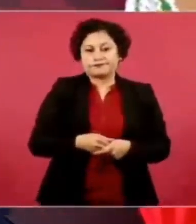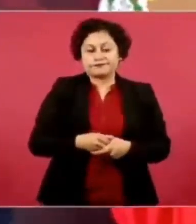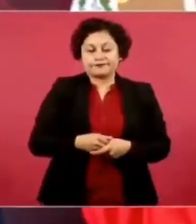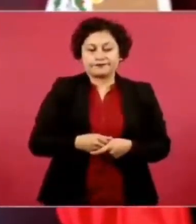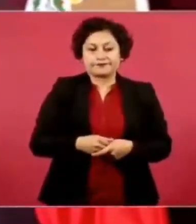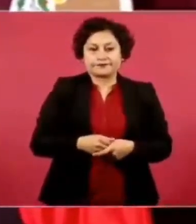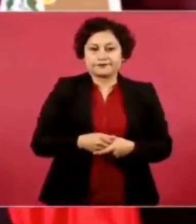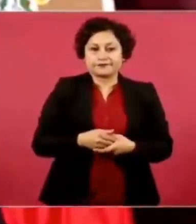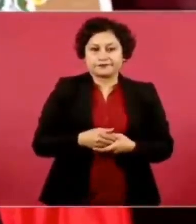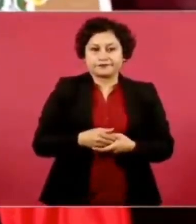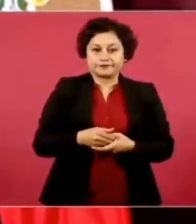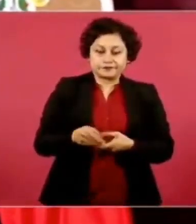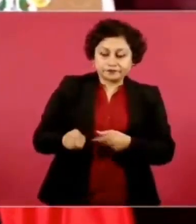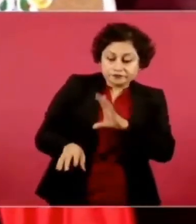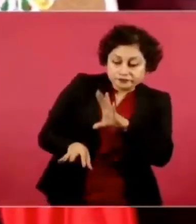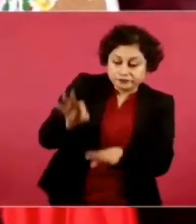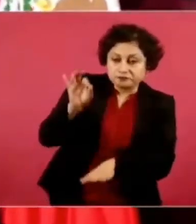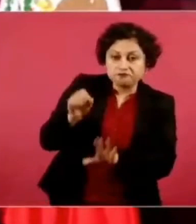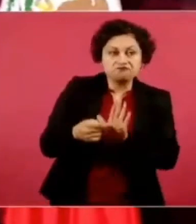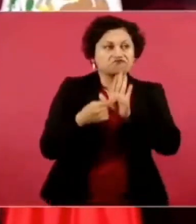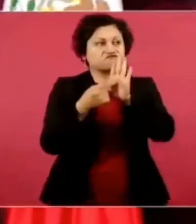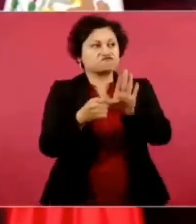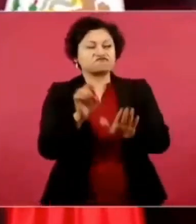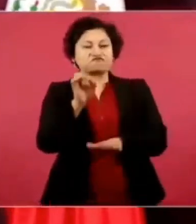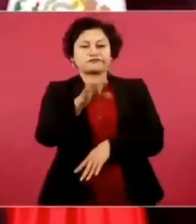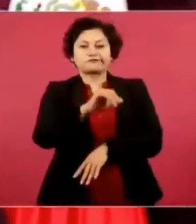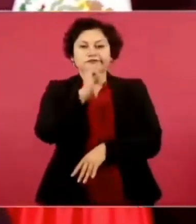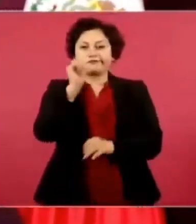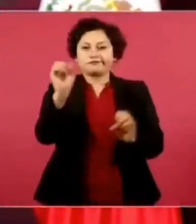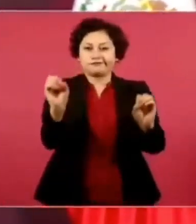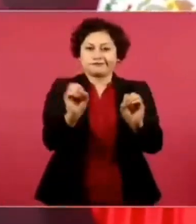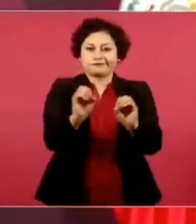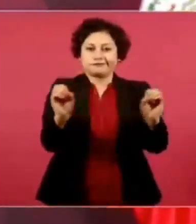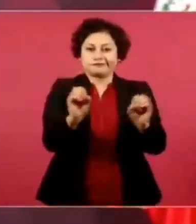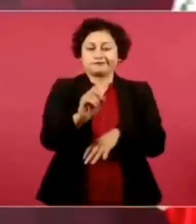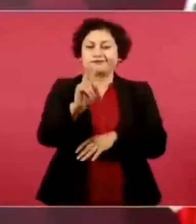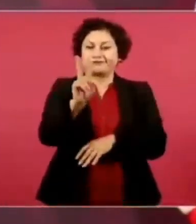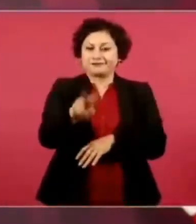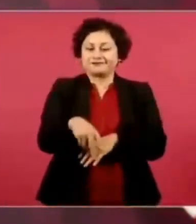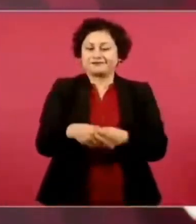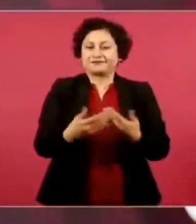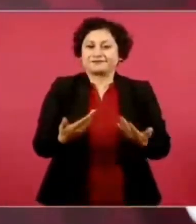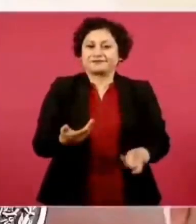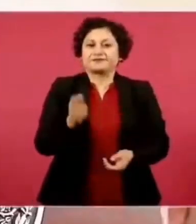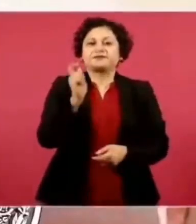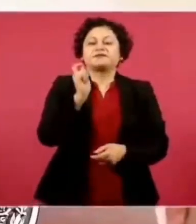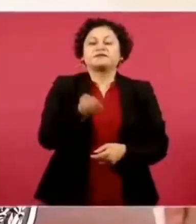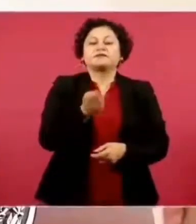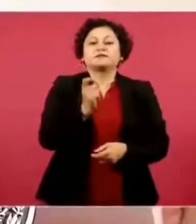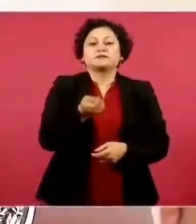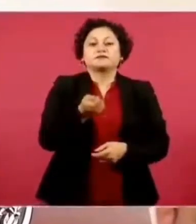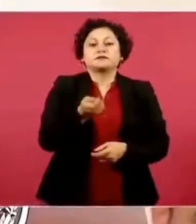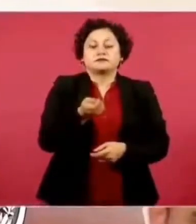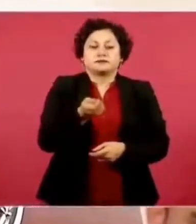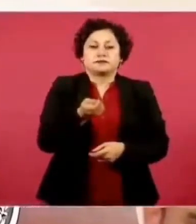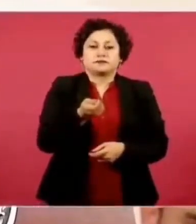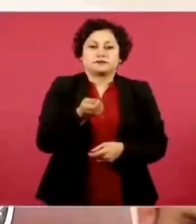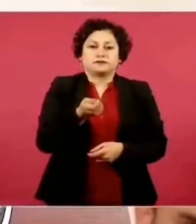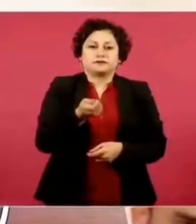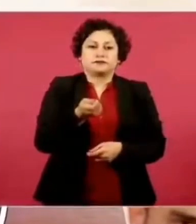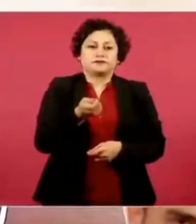los tocan. Se aplica la máxima de que no se puede